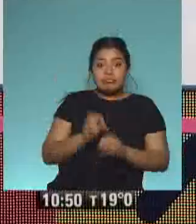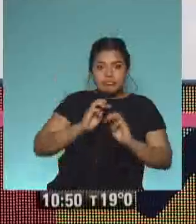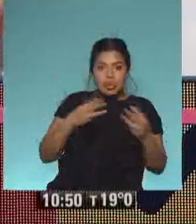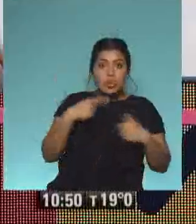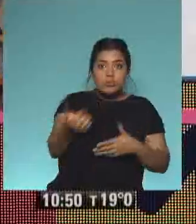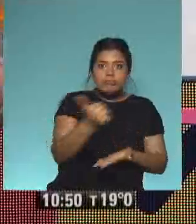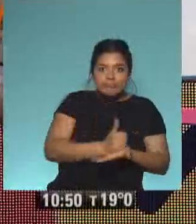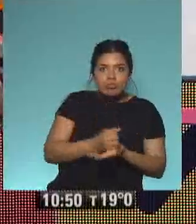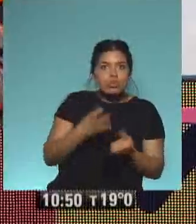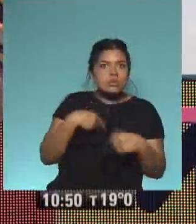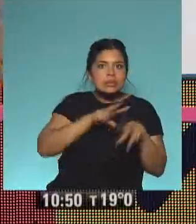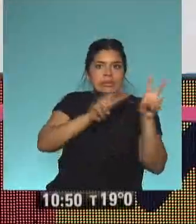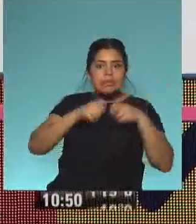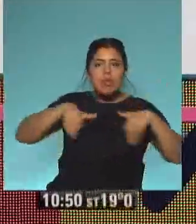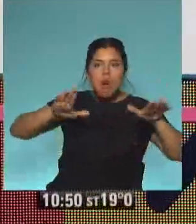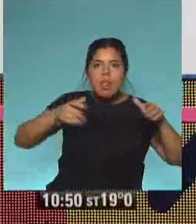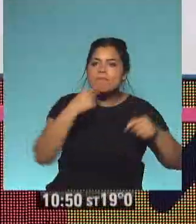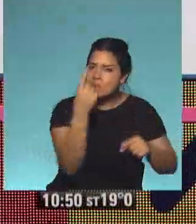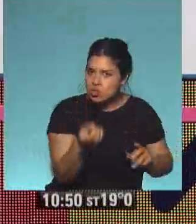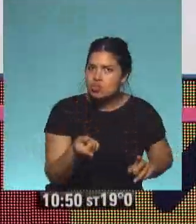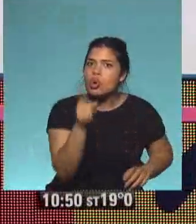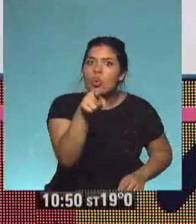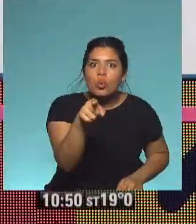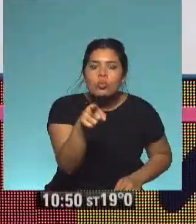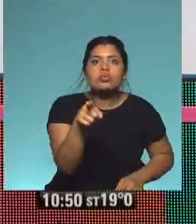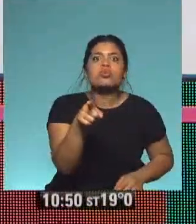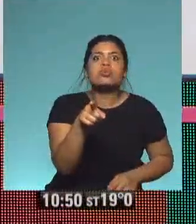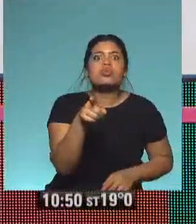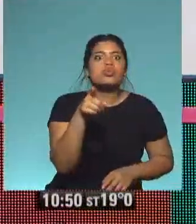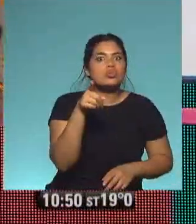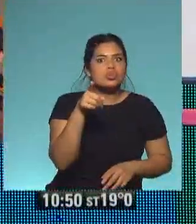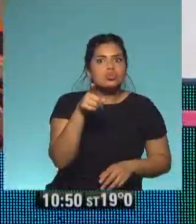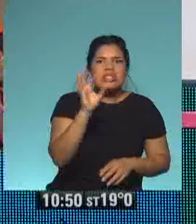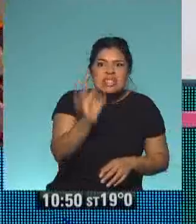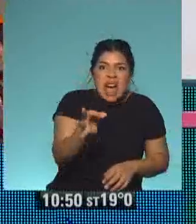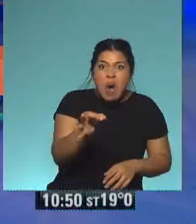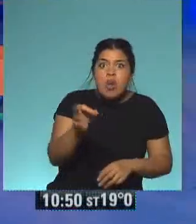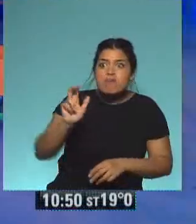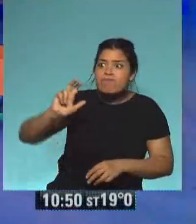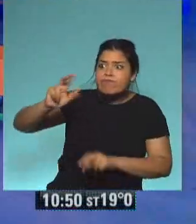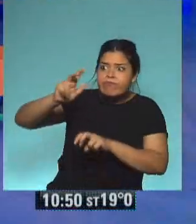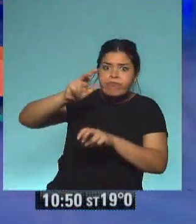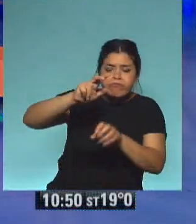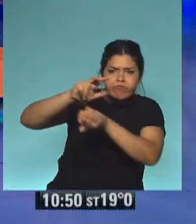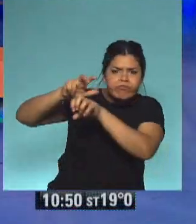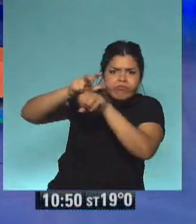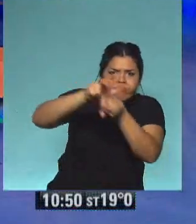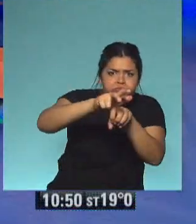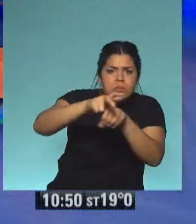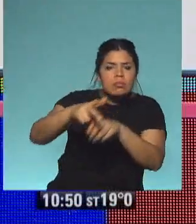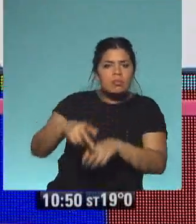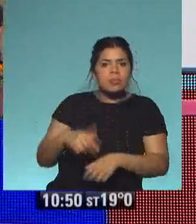estamos hablando de volar. Quería preguntarle, ¿usted diseñó el predecesor del helicóptero? ¿El qué? ¿El helique?